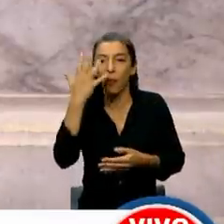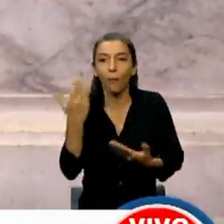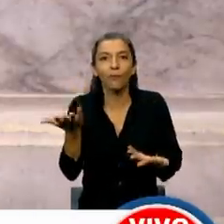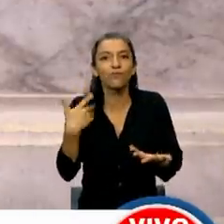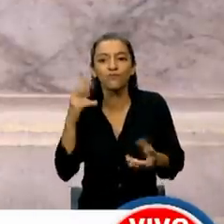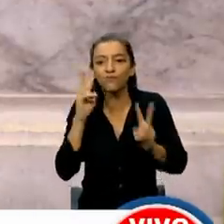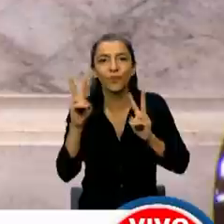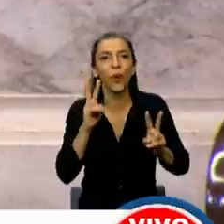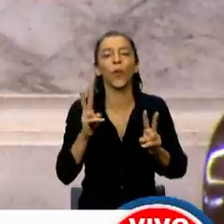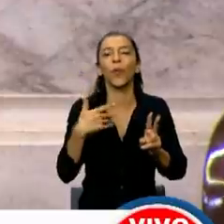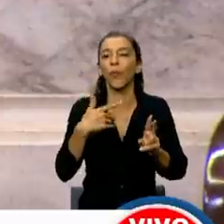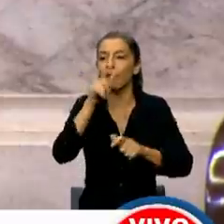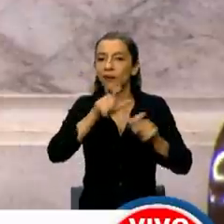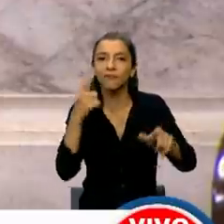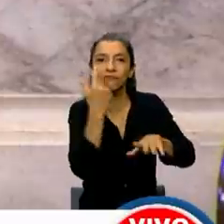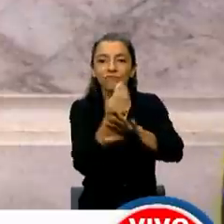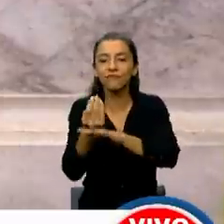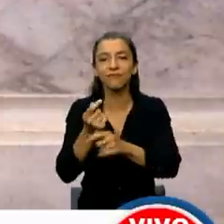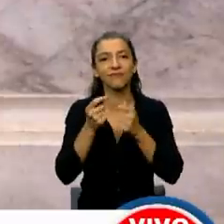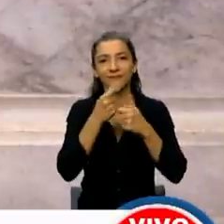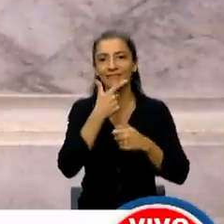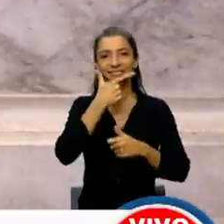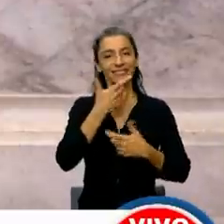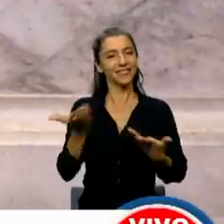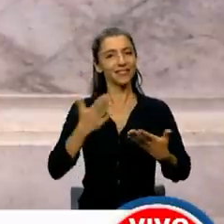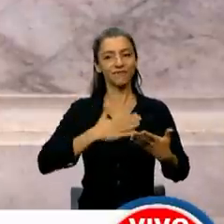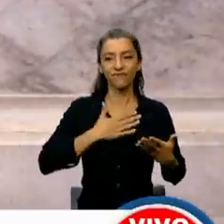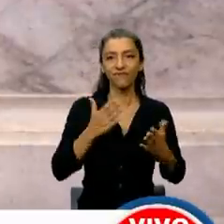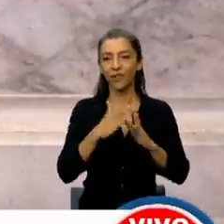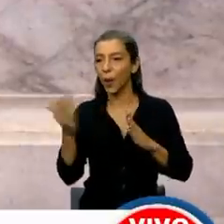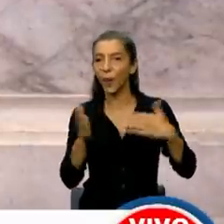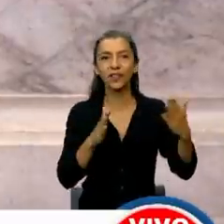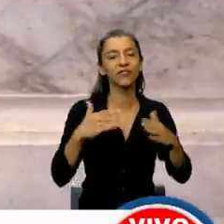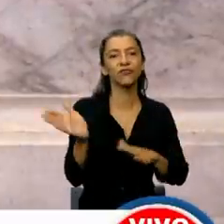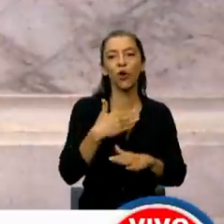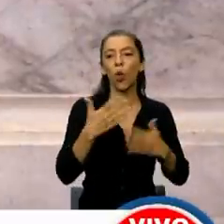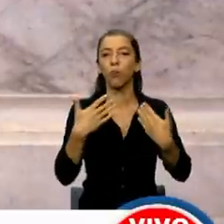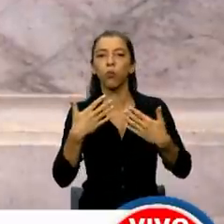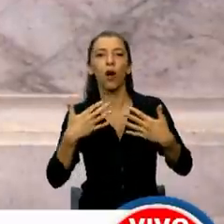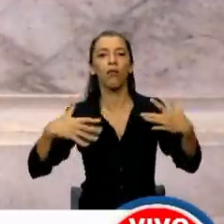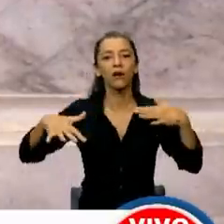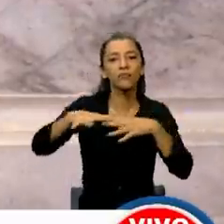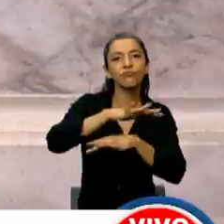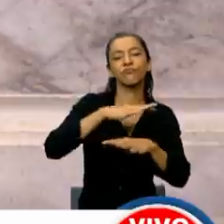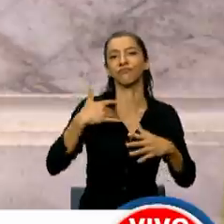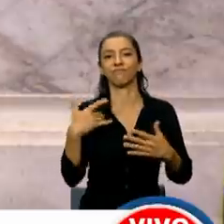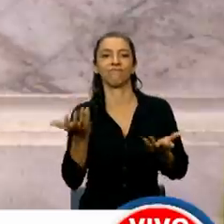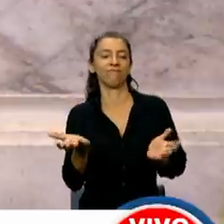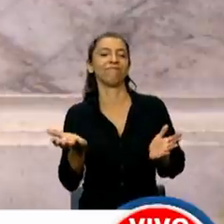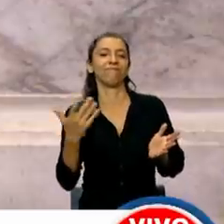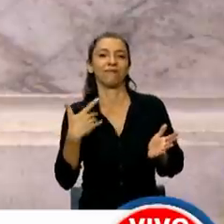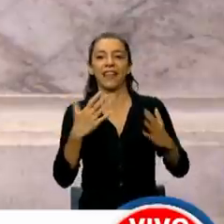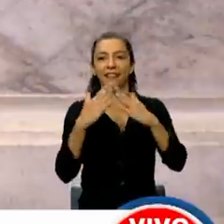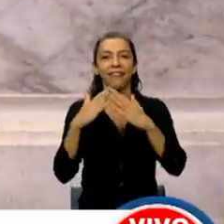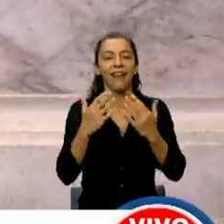en sus vecinos y vecinos sus vecinos y vecinas que van a poder transitar si este presupuesto se aprueba